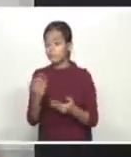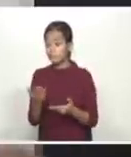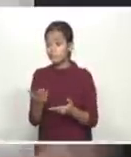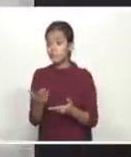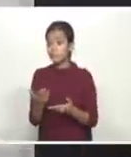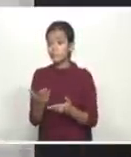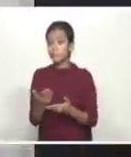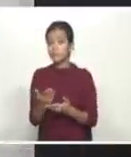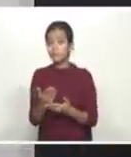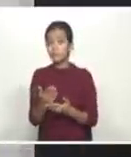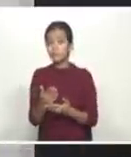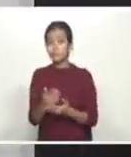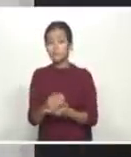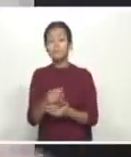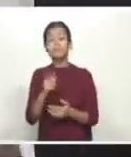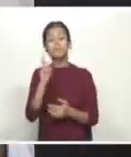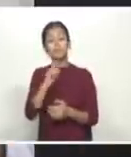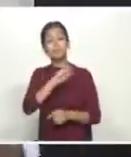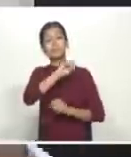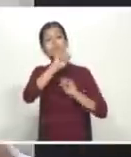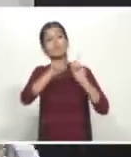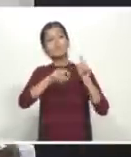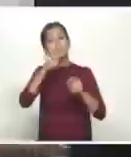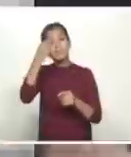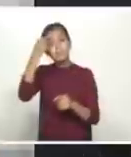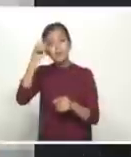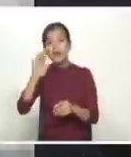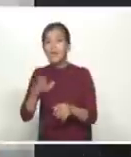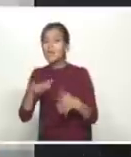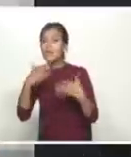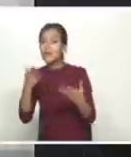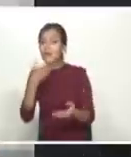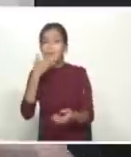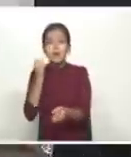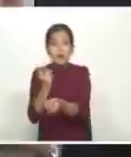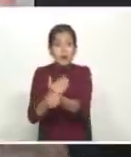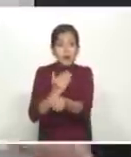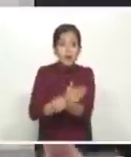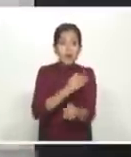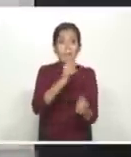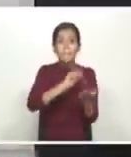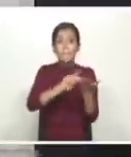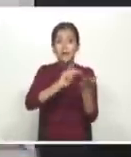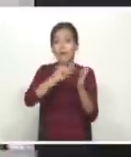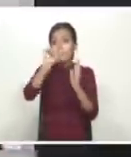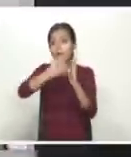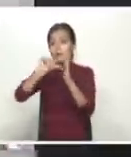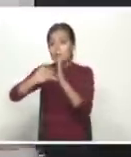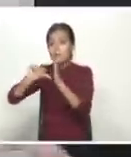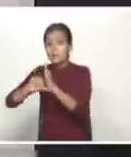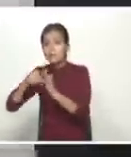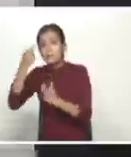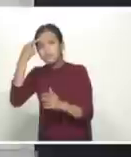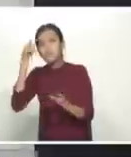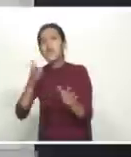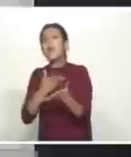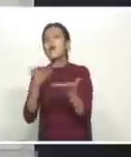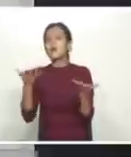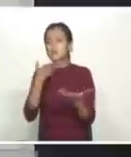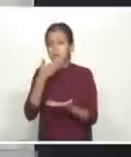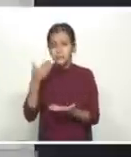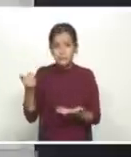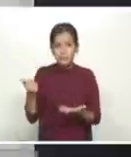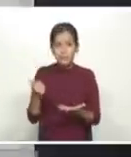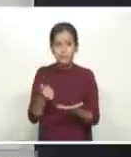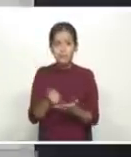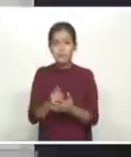para qué les quieren consultar, para qué quieren mejorarle el salario, para que tengan un salario digno, si esto no va a ser agradecido. Vino